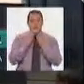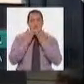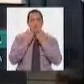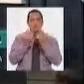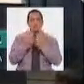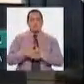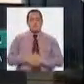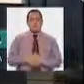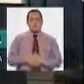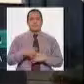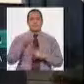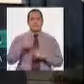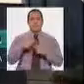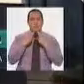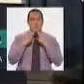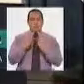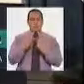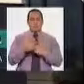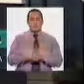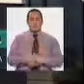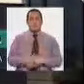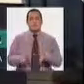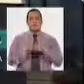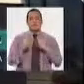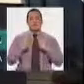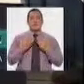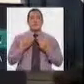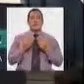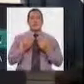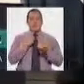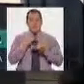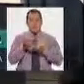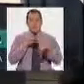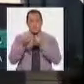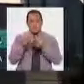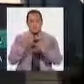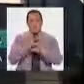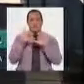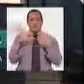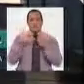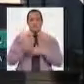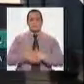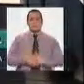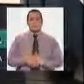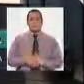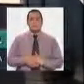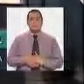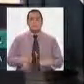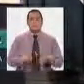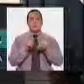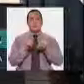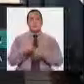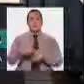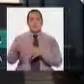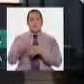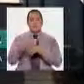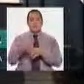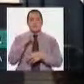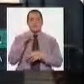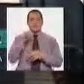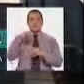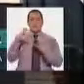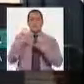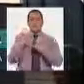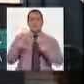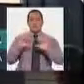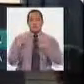expresado esta observación. Queríamos que por favor nos aclare estos puntos. Sobre todo la participación de las ONGs en